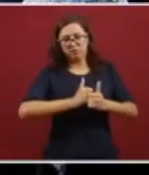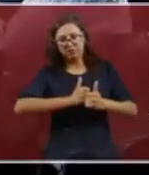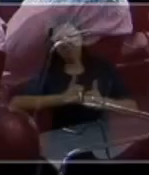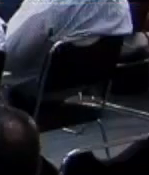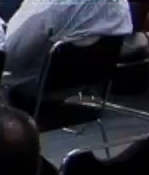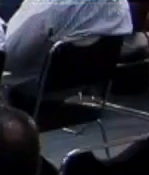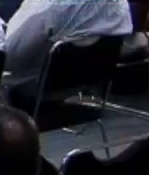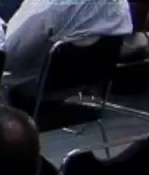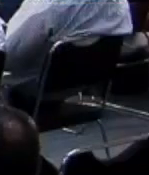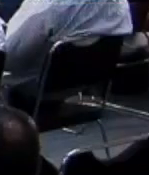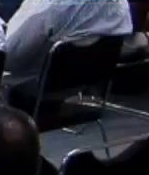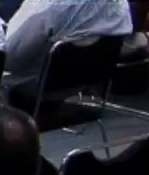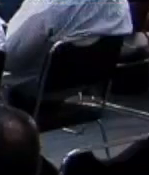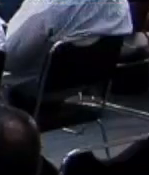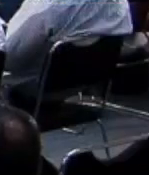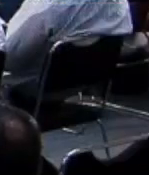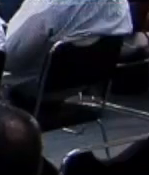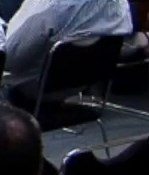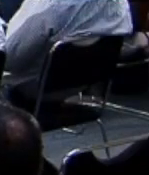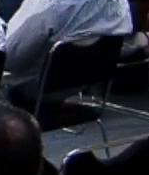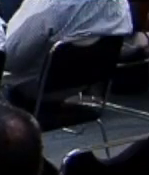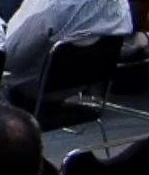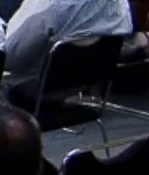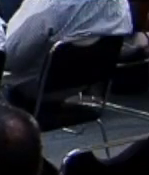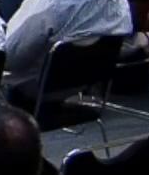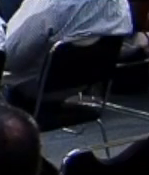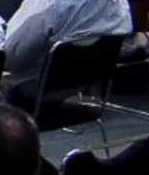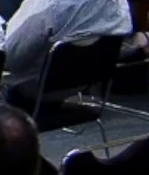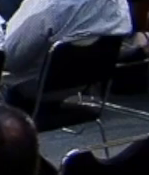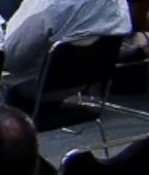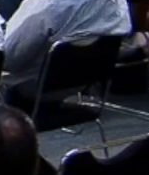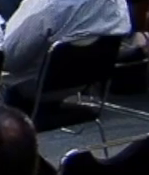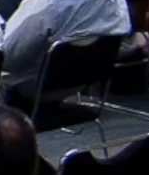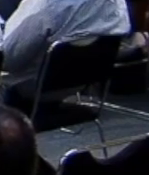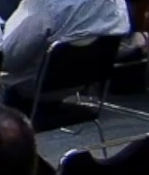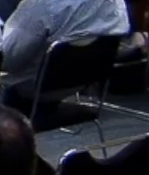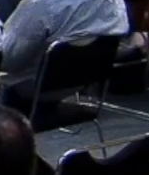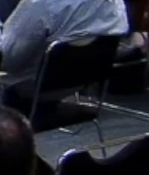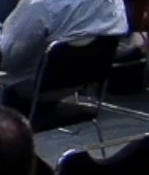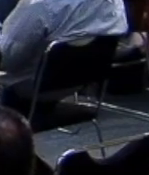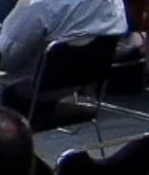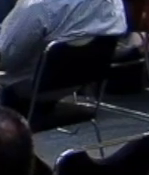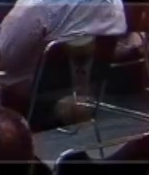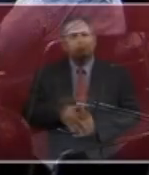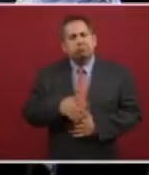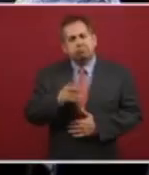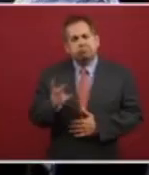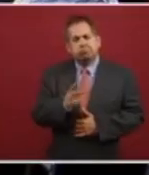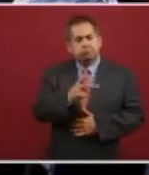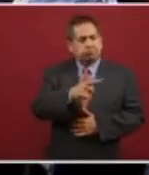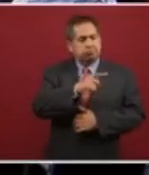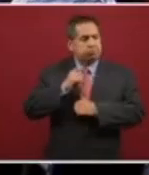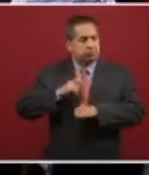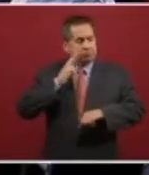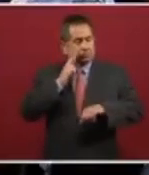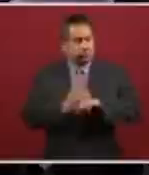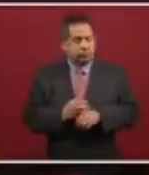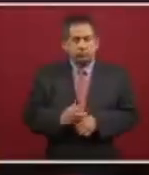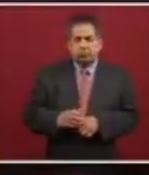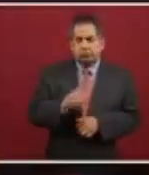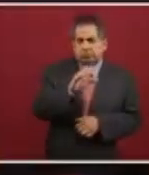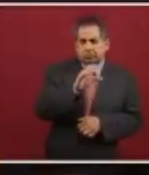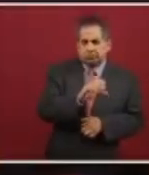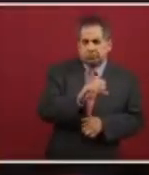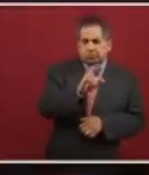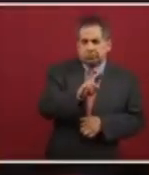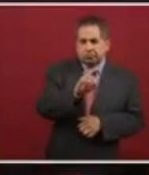en, ya nada más para terminar lo de la CRE, presidente, aquí se acusó al comisionado presidente de conflicto de